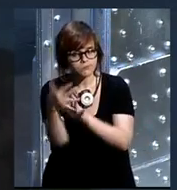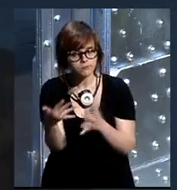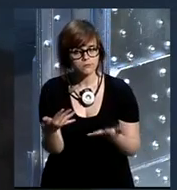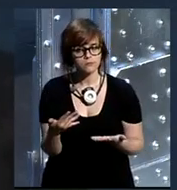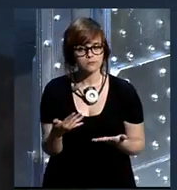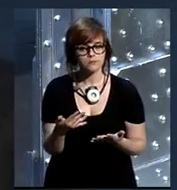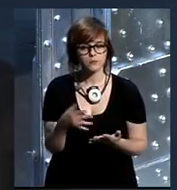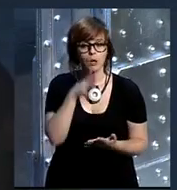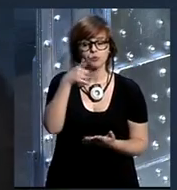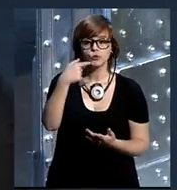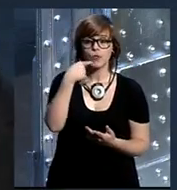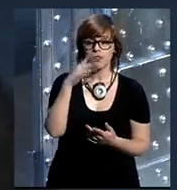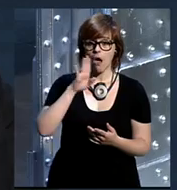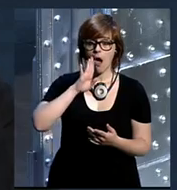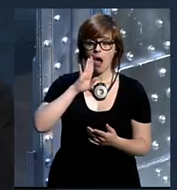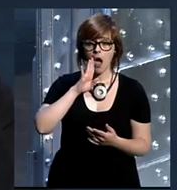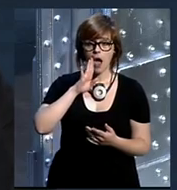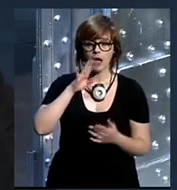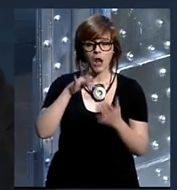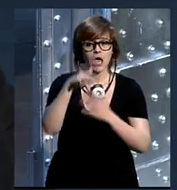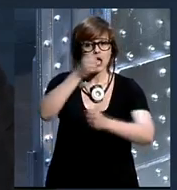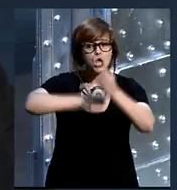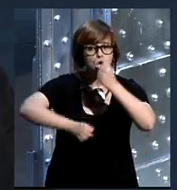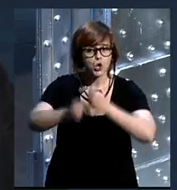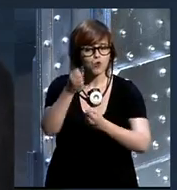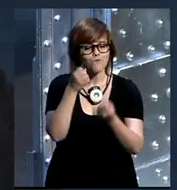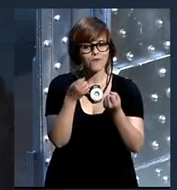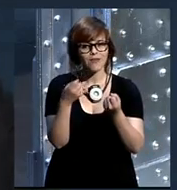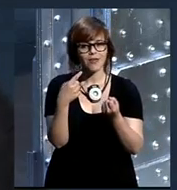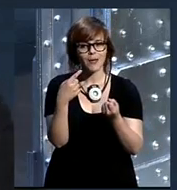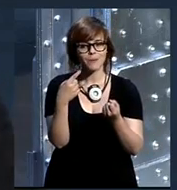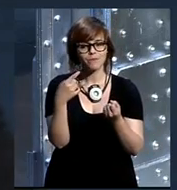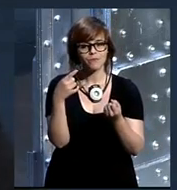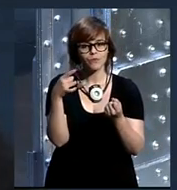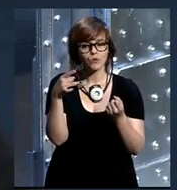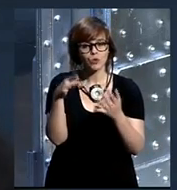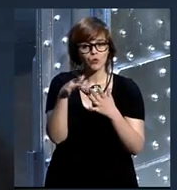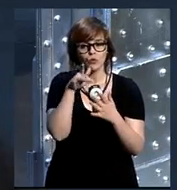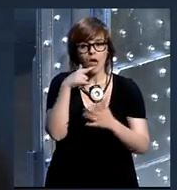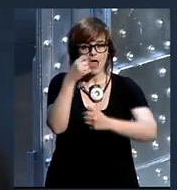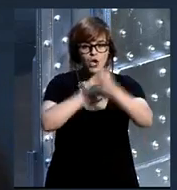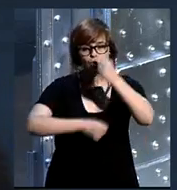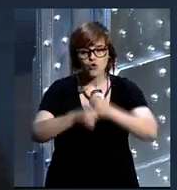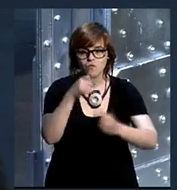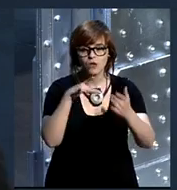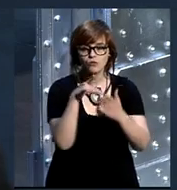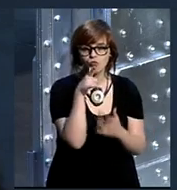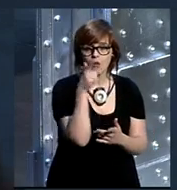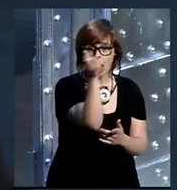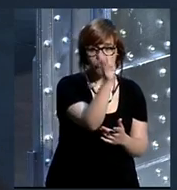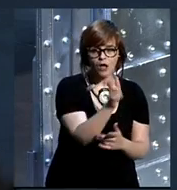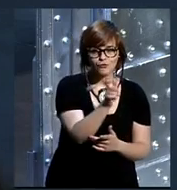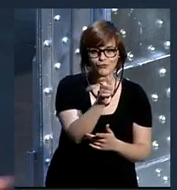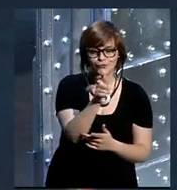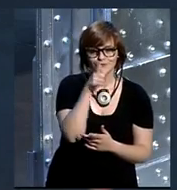Y es, como decía antes, parte de esa economía cuyo motor son los datos. Nosotros en